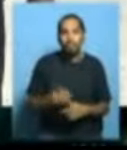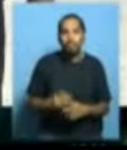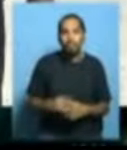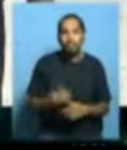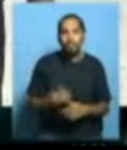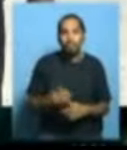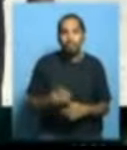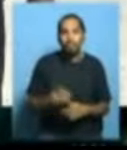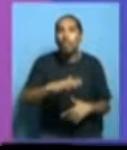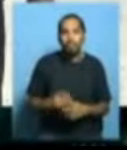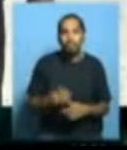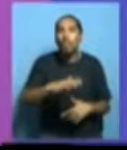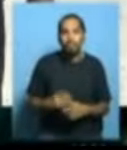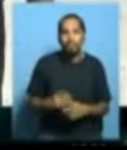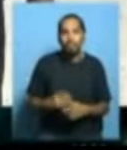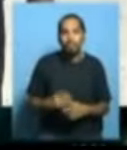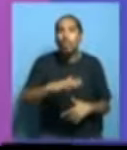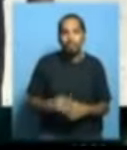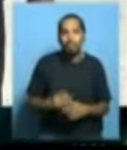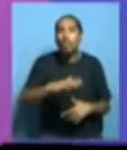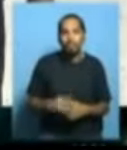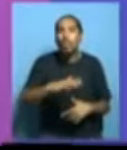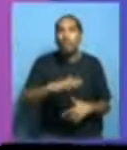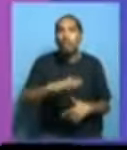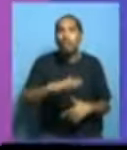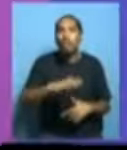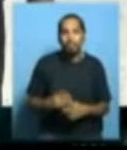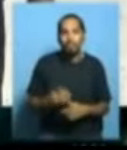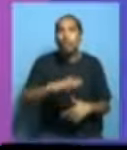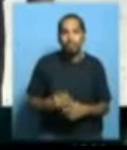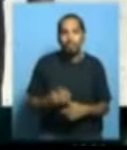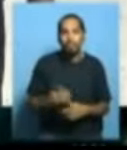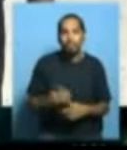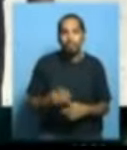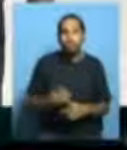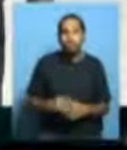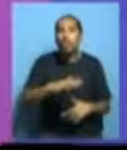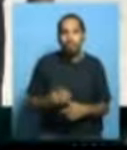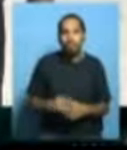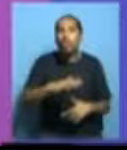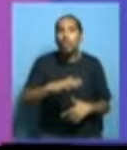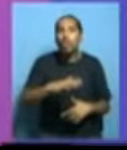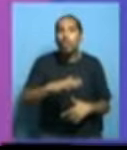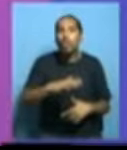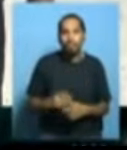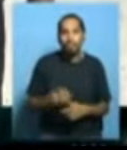que está ubicado, Jorge, sobre Chile. En principio podría haberse tenemos quedado un poquito más de claridad, ¿no? Digamos, Jorge, en